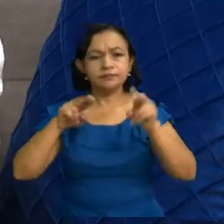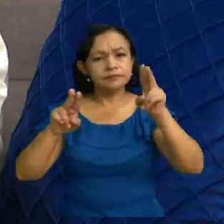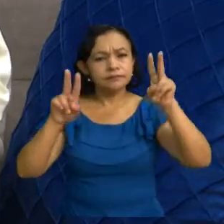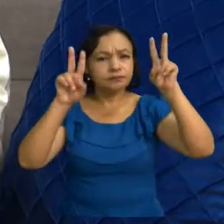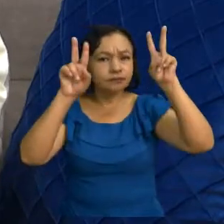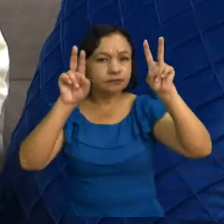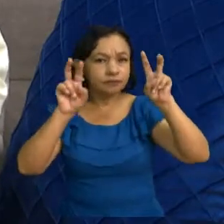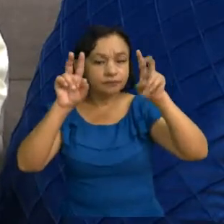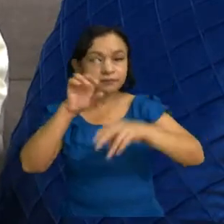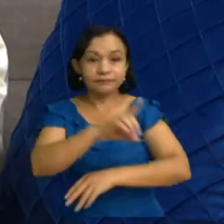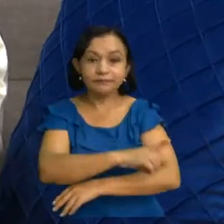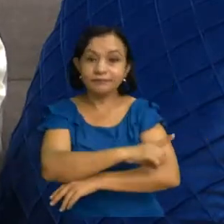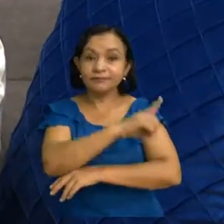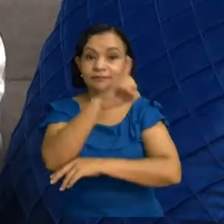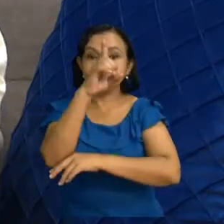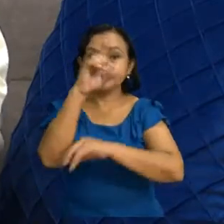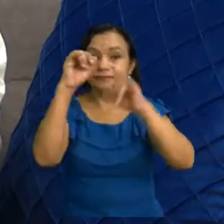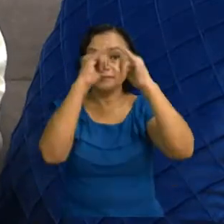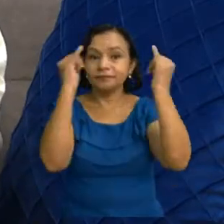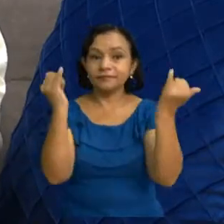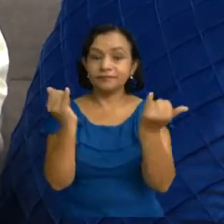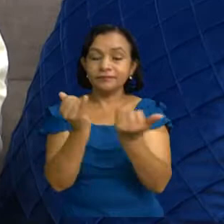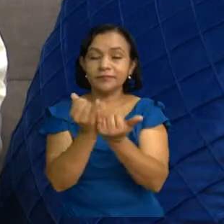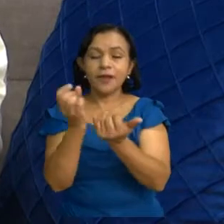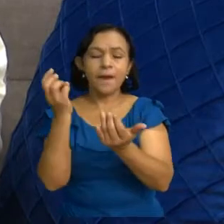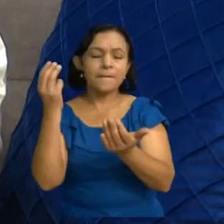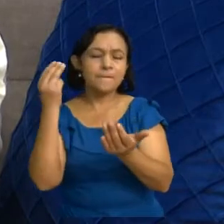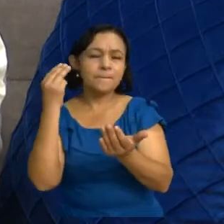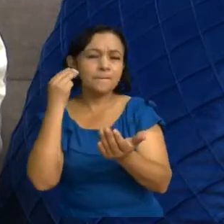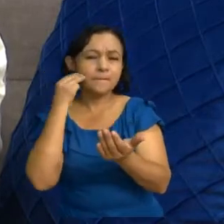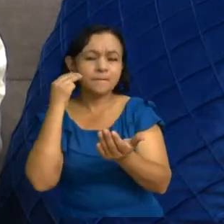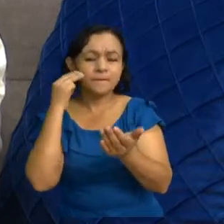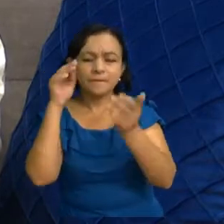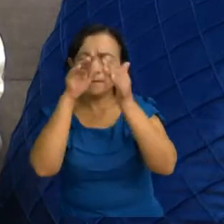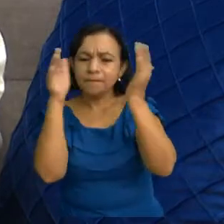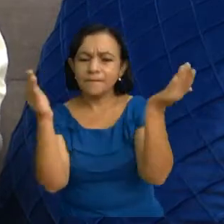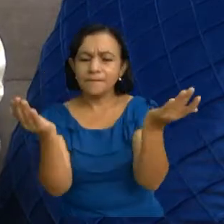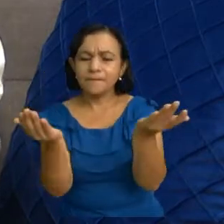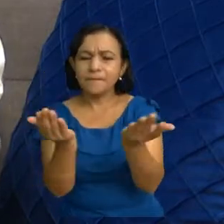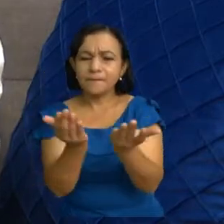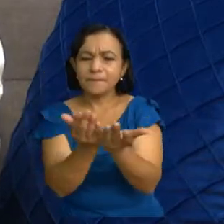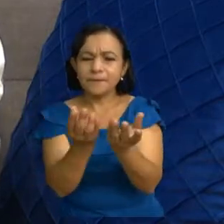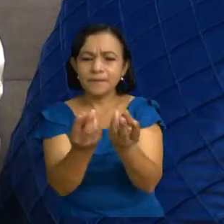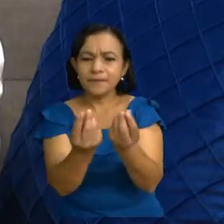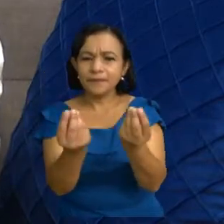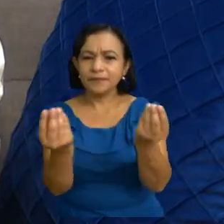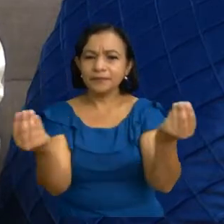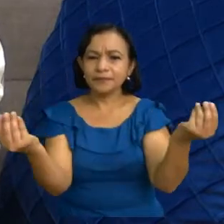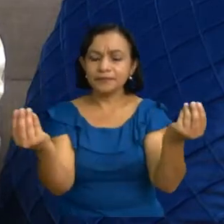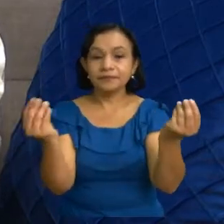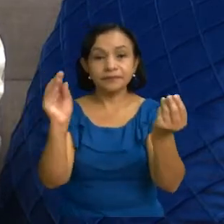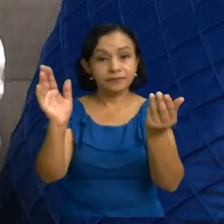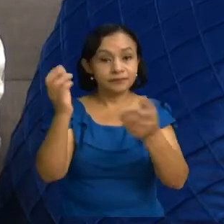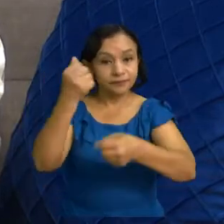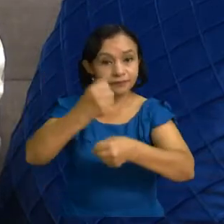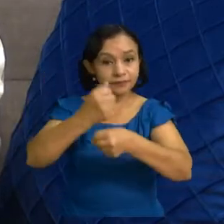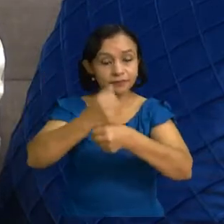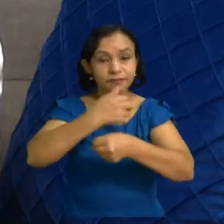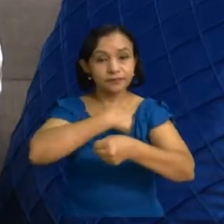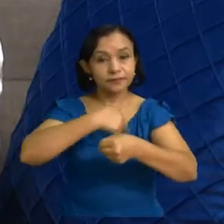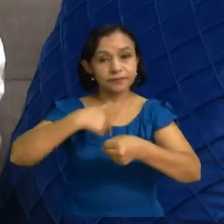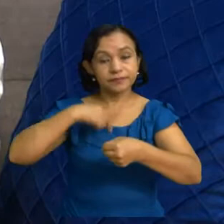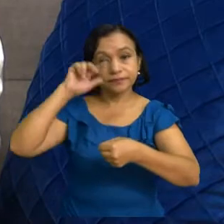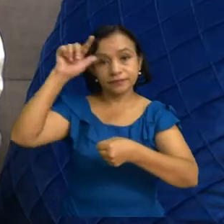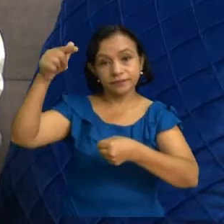día internacional de la madre tierra uno de los ejes de trabajo del gobierno de reconciliación y unidad nacional ha sido precisamente